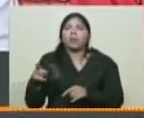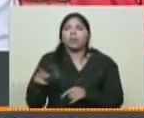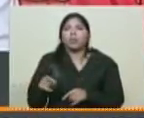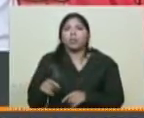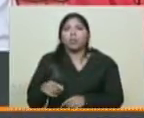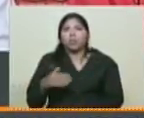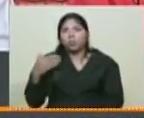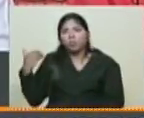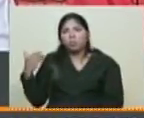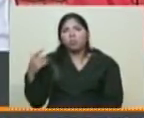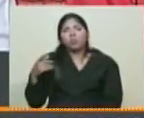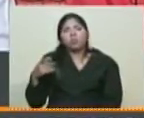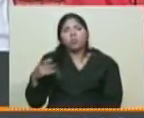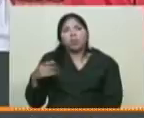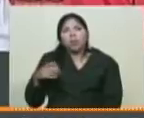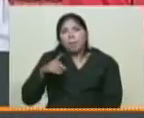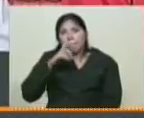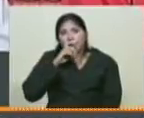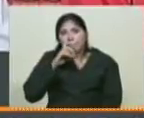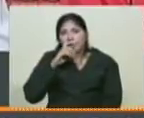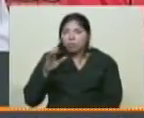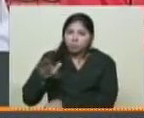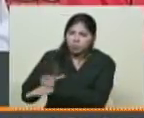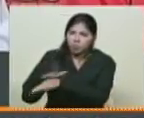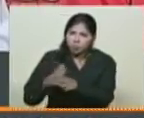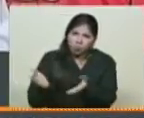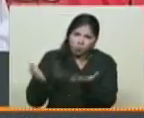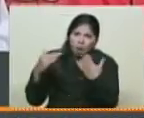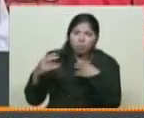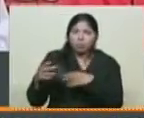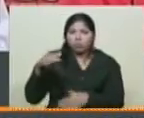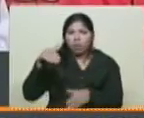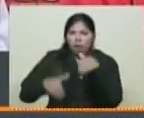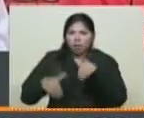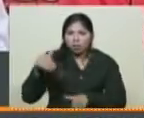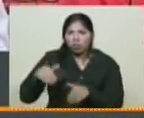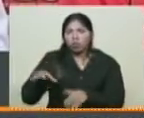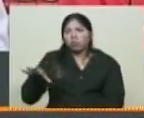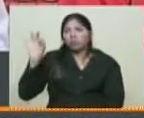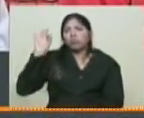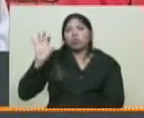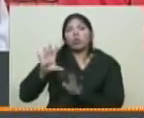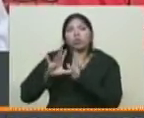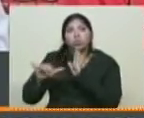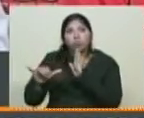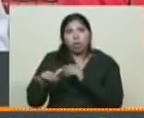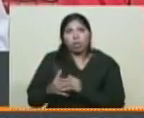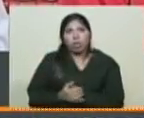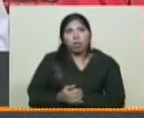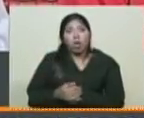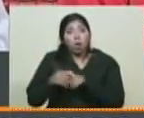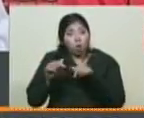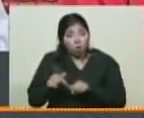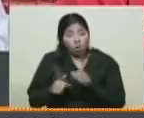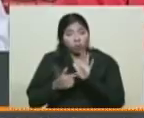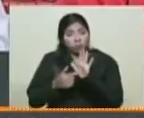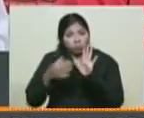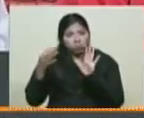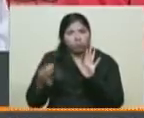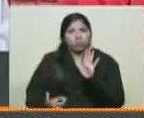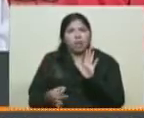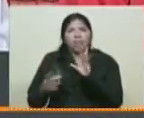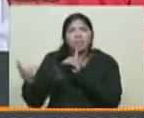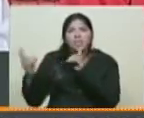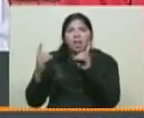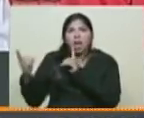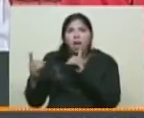presidente Nicolás Maduro convocara a la Asamblea Nacional Constituyente. Creo que el que hoy nosotros estemos ratificando el diálogo y